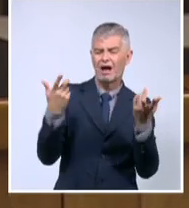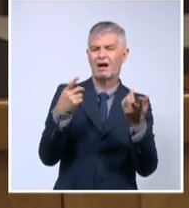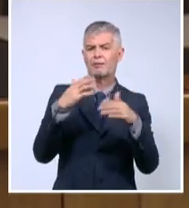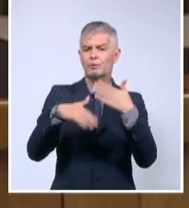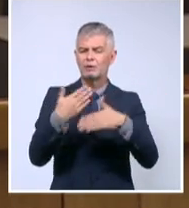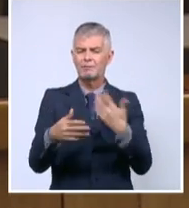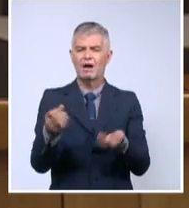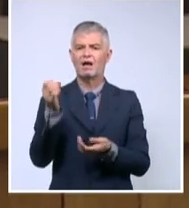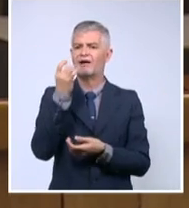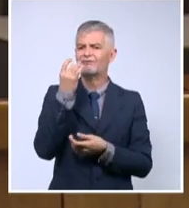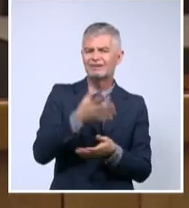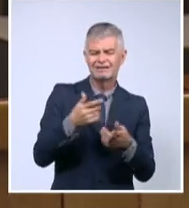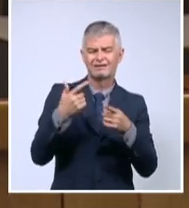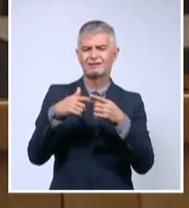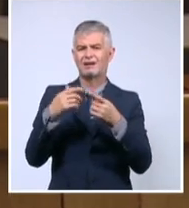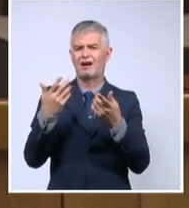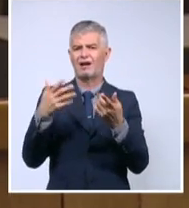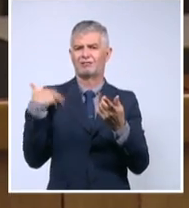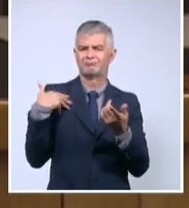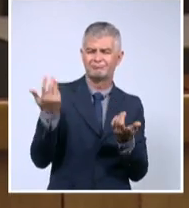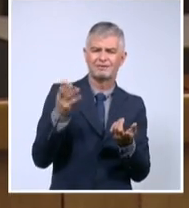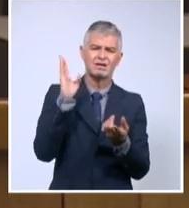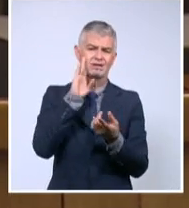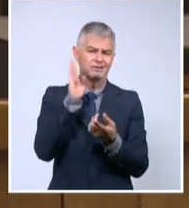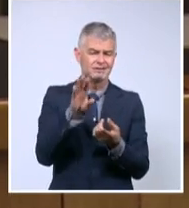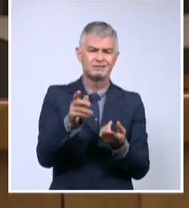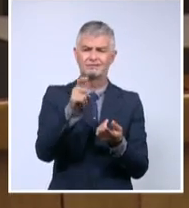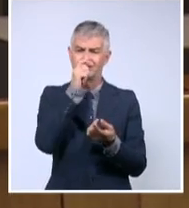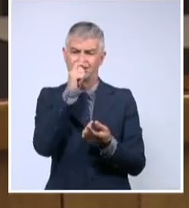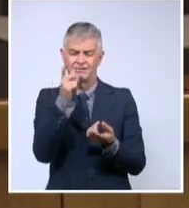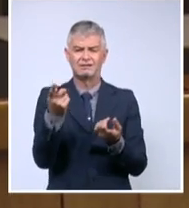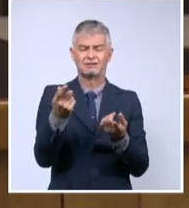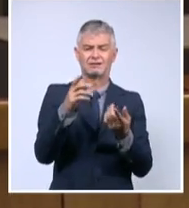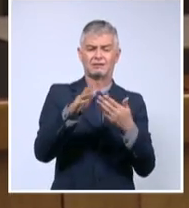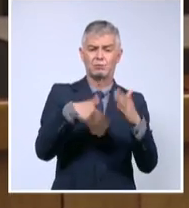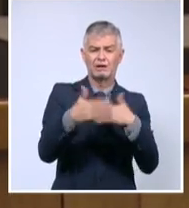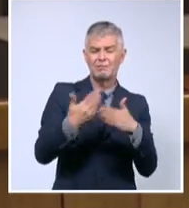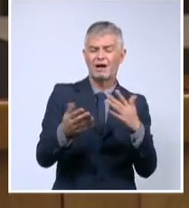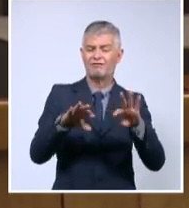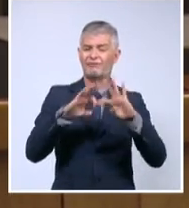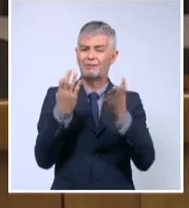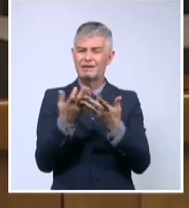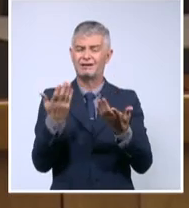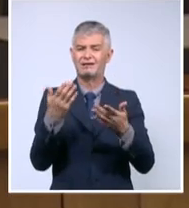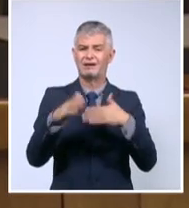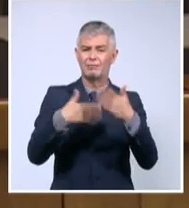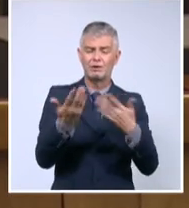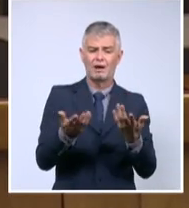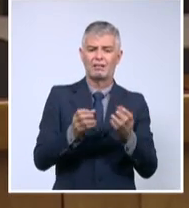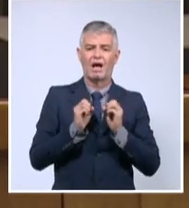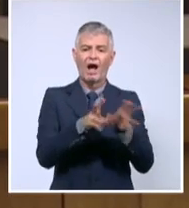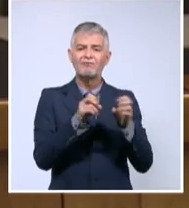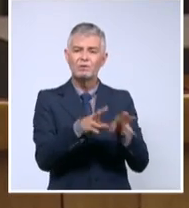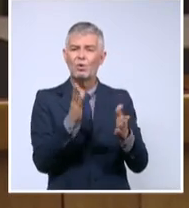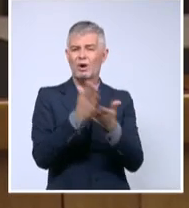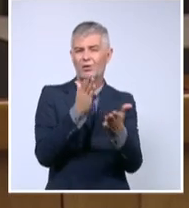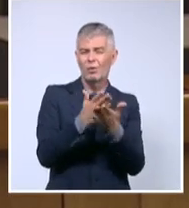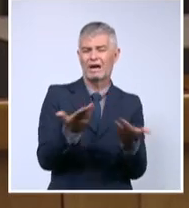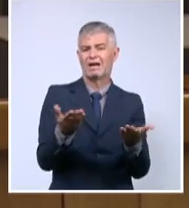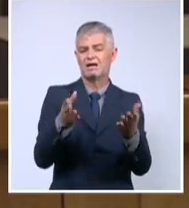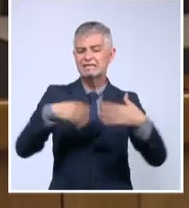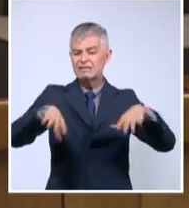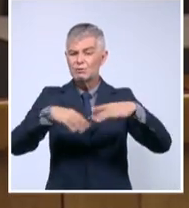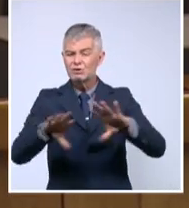deshonestidad, la vulgaridad, las adicciones, la disfuncionalidad familiar, la deserción escolar, la situación de los